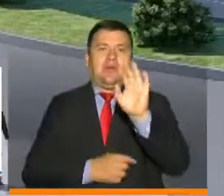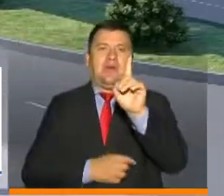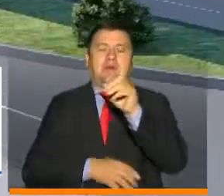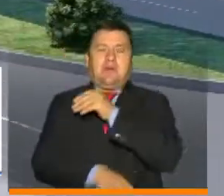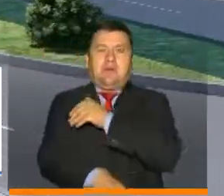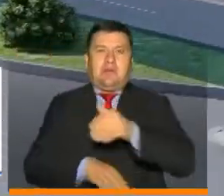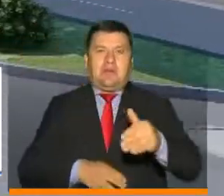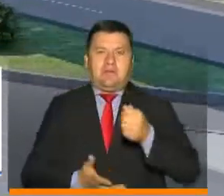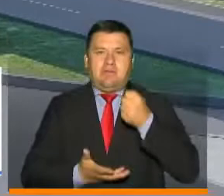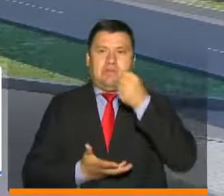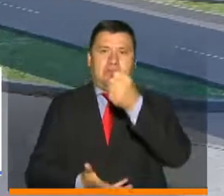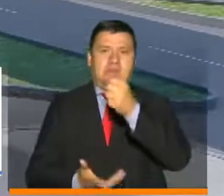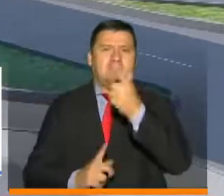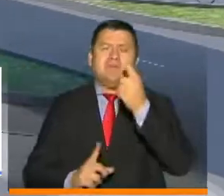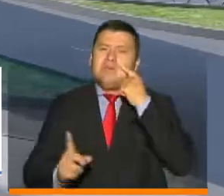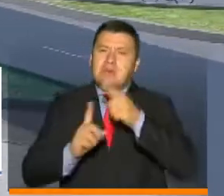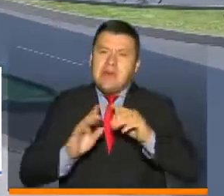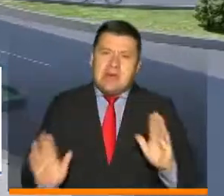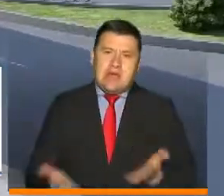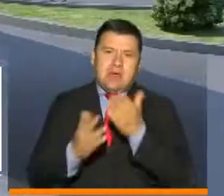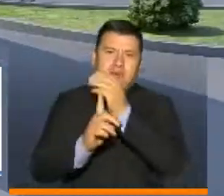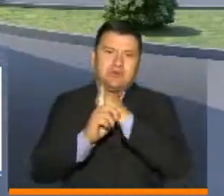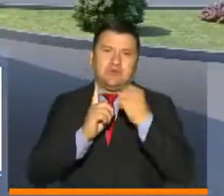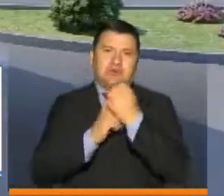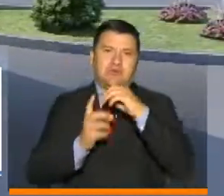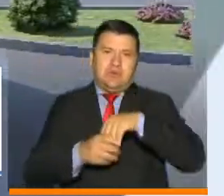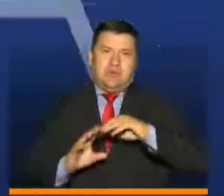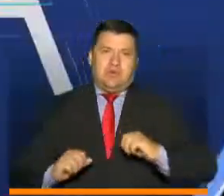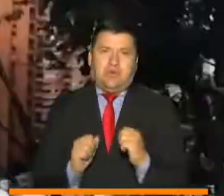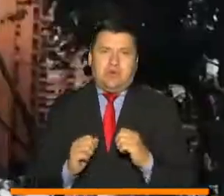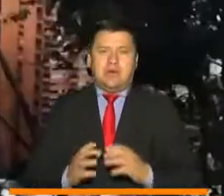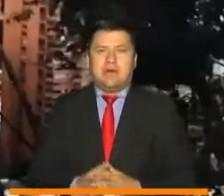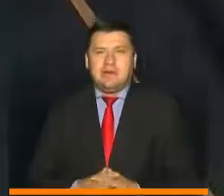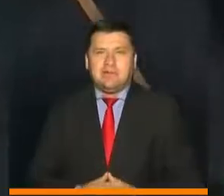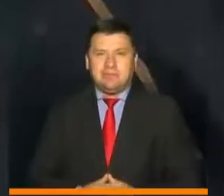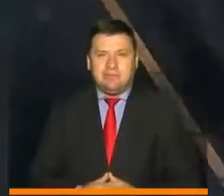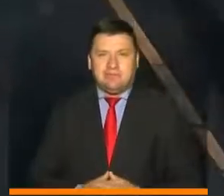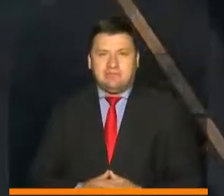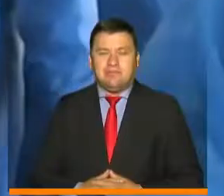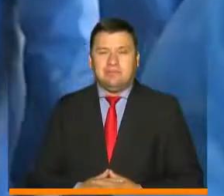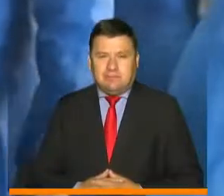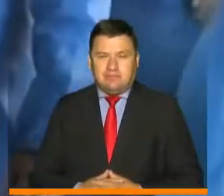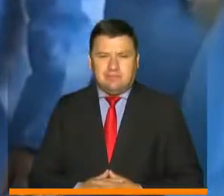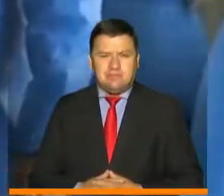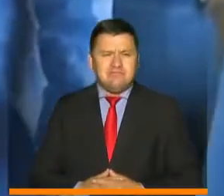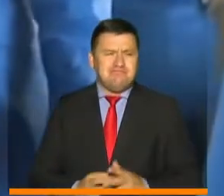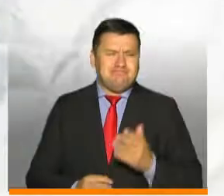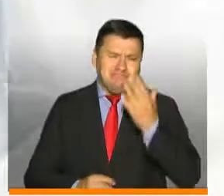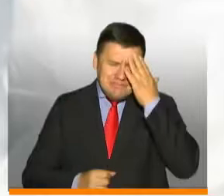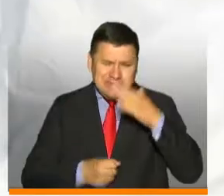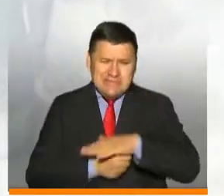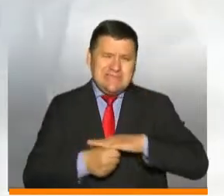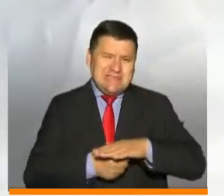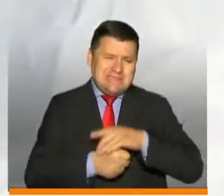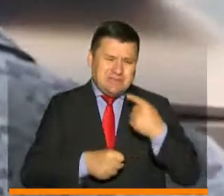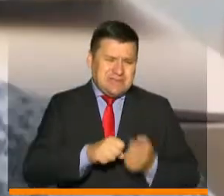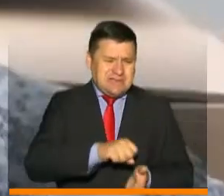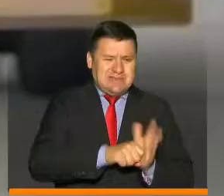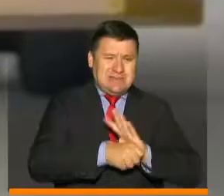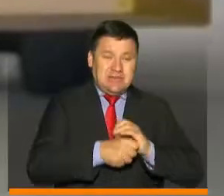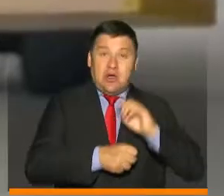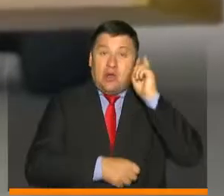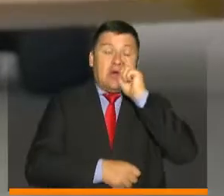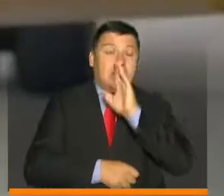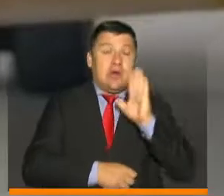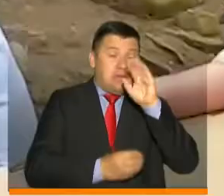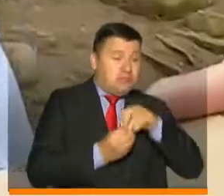431.951 millones de pesos para ayudas sociales en Bogotá. En esta coyuntura de pandemia, el Gobierno Nacional